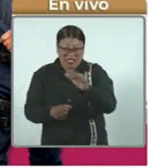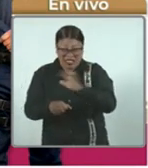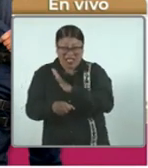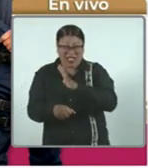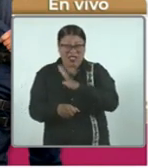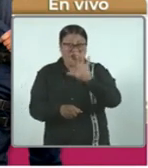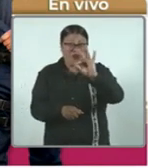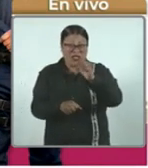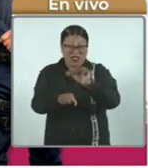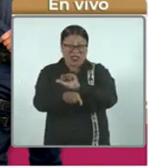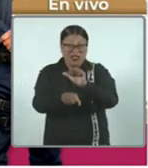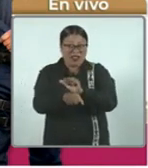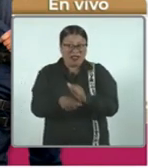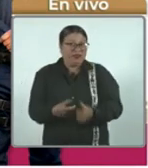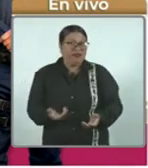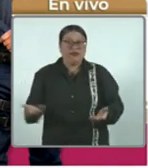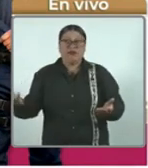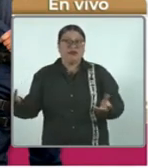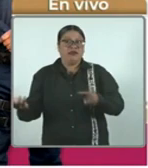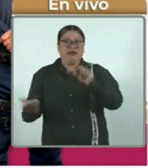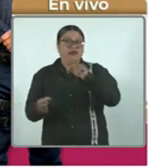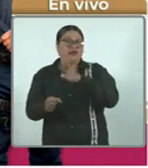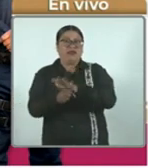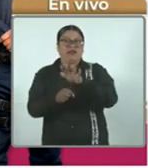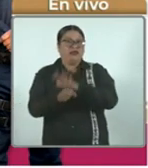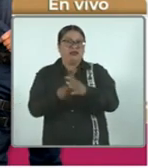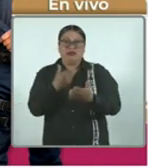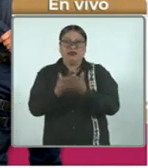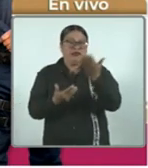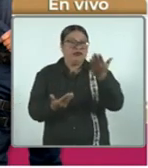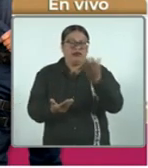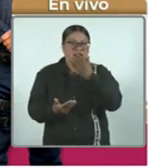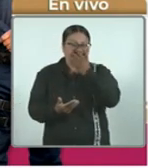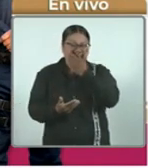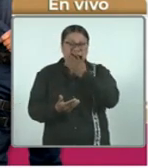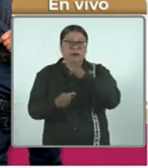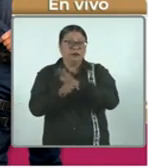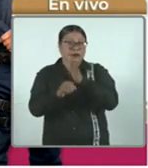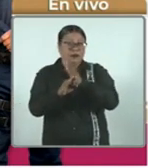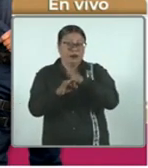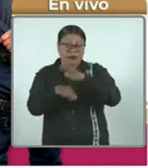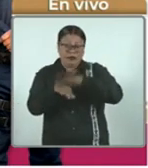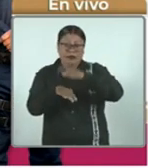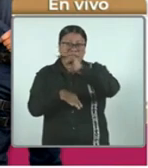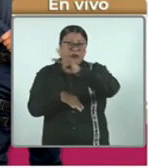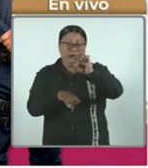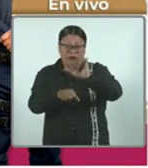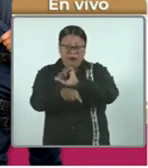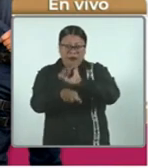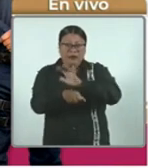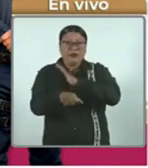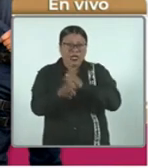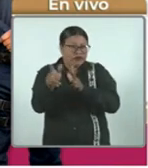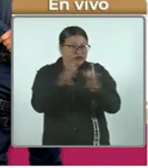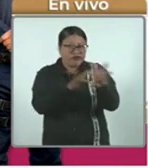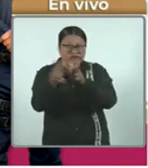vehículos no era operativo. Entonces, hoy hay más de 300 vehículos